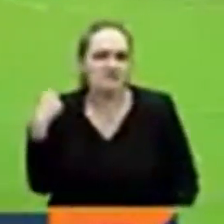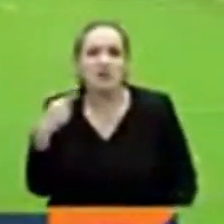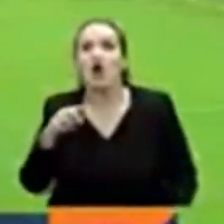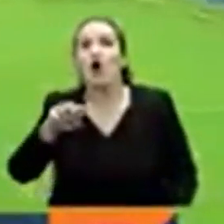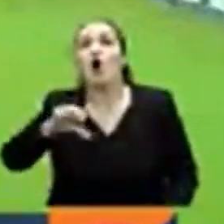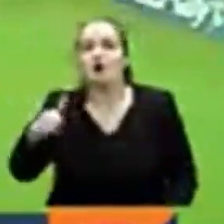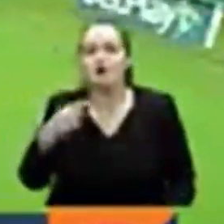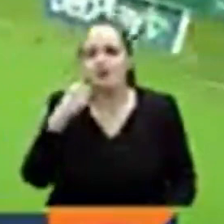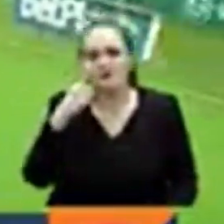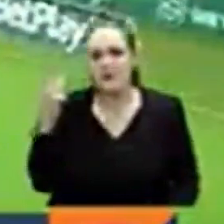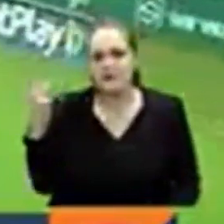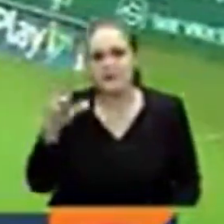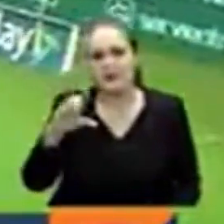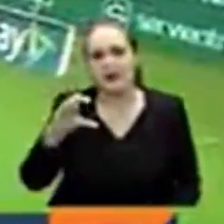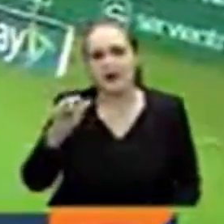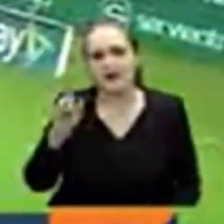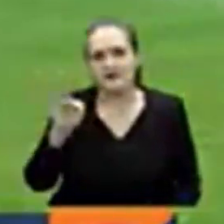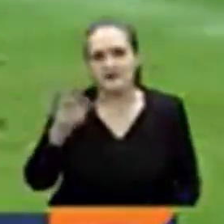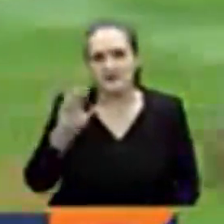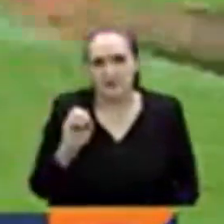Leonardo Castro,